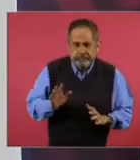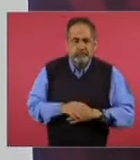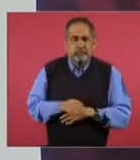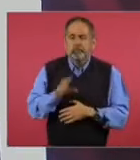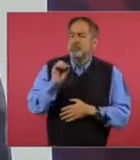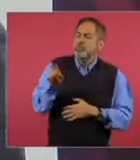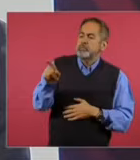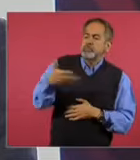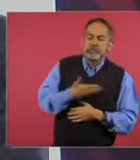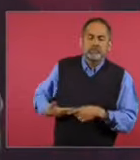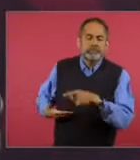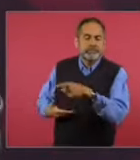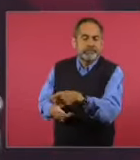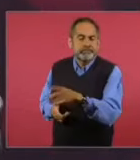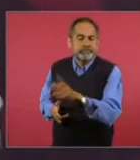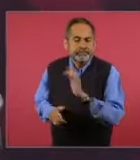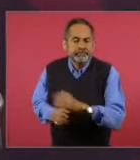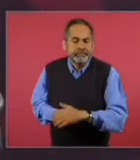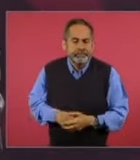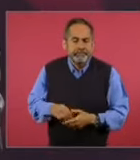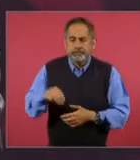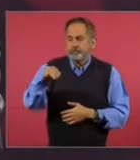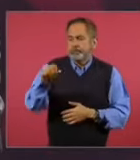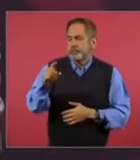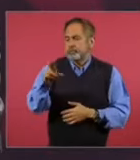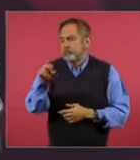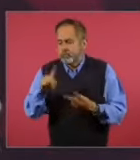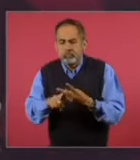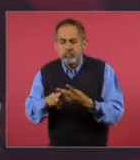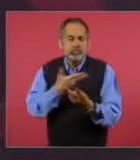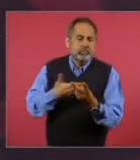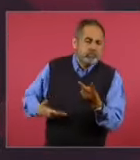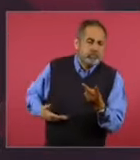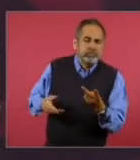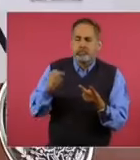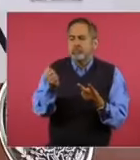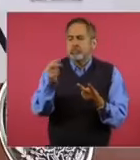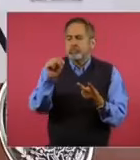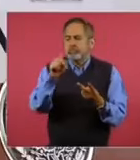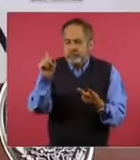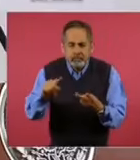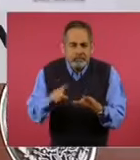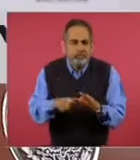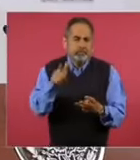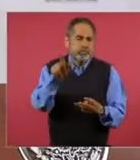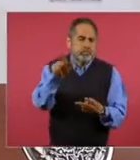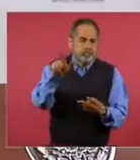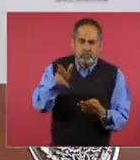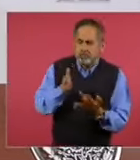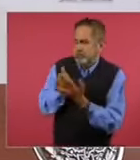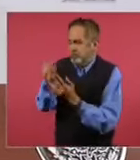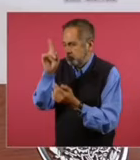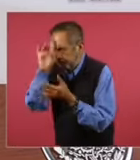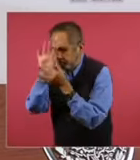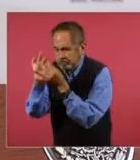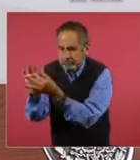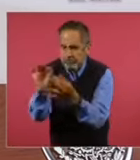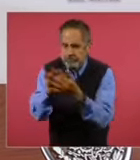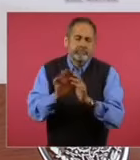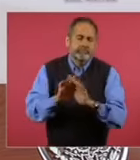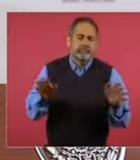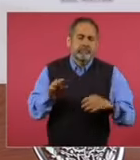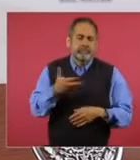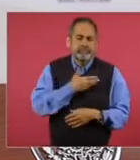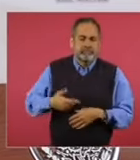el presidente Maduro, el presidente Sánchez, el presidente Lula, el presidente